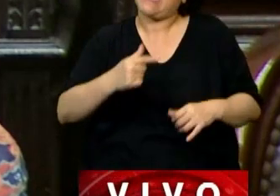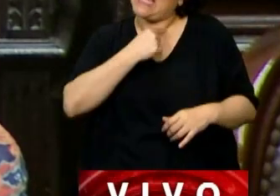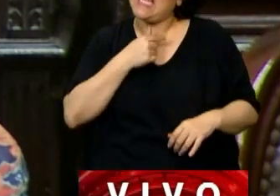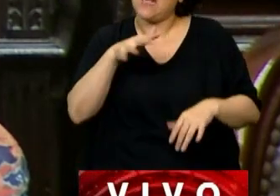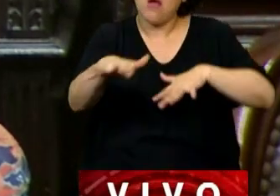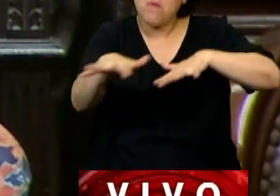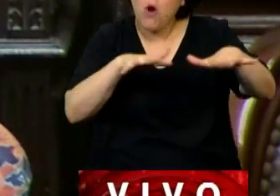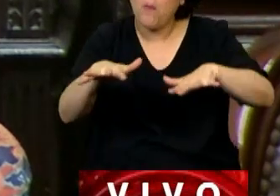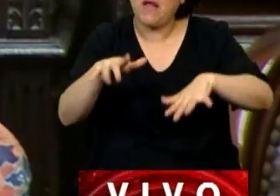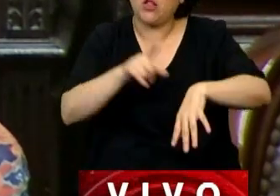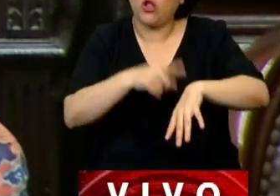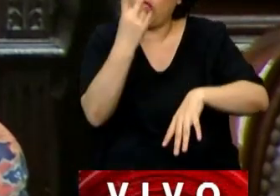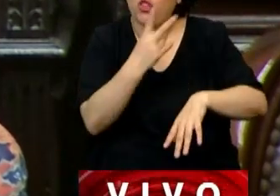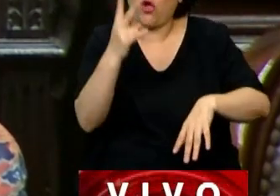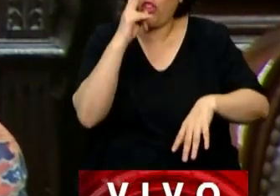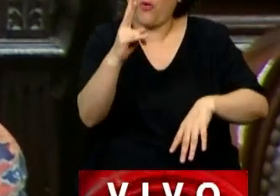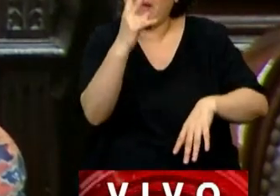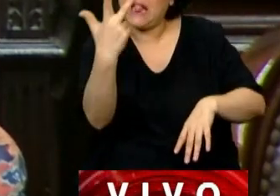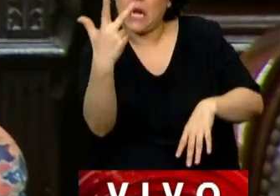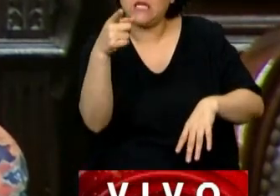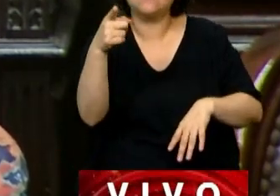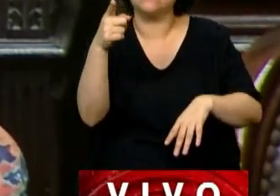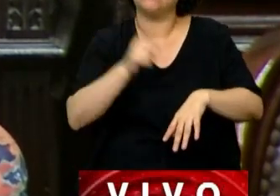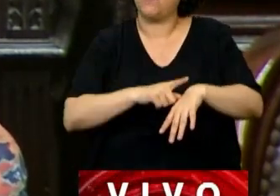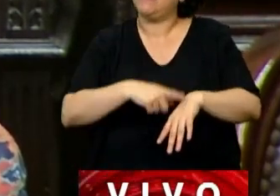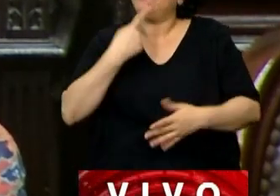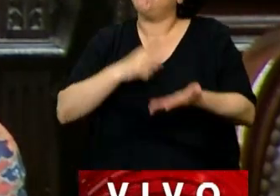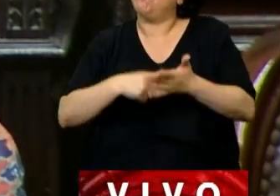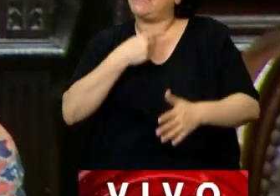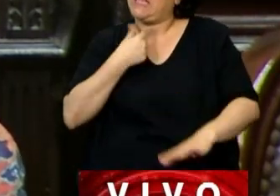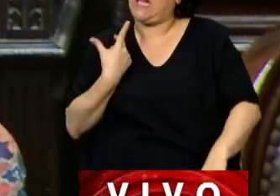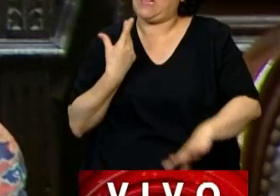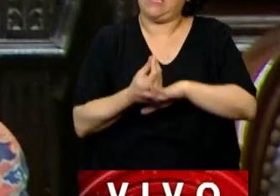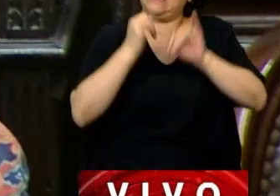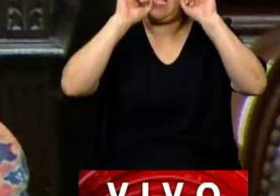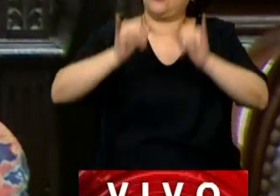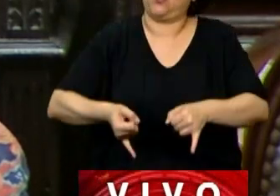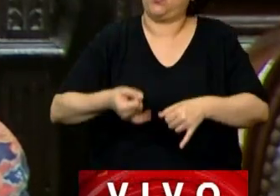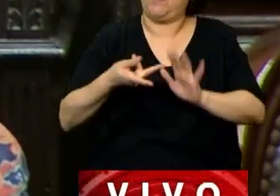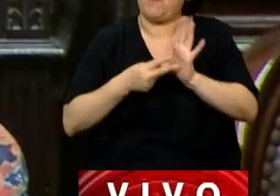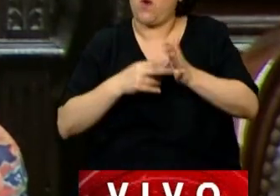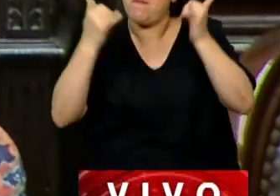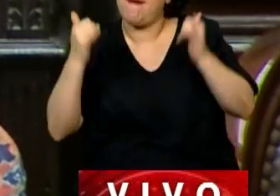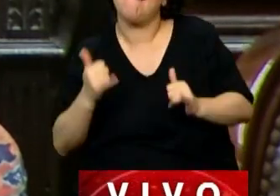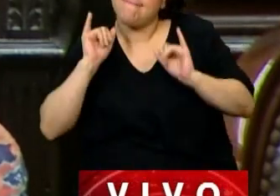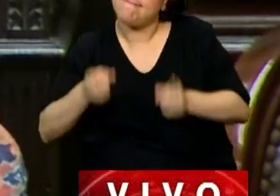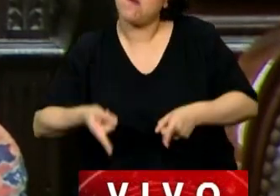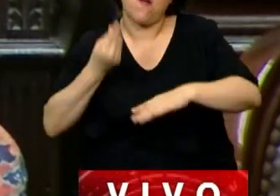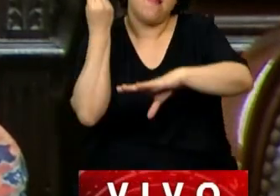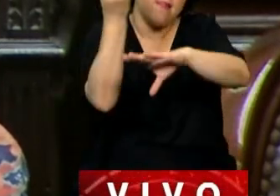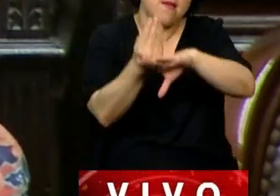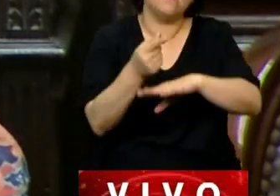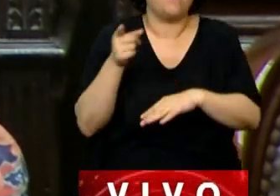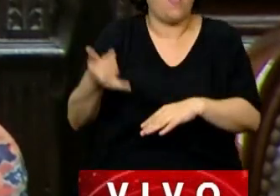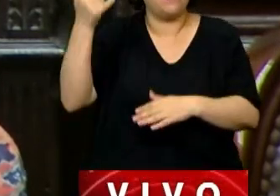situación que recibía en el 2003 como hacen nuestros dirigentes políticos. Y siendo sin dudas consecuente con sus propuestas,